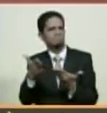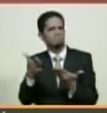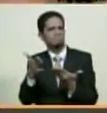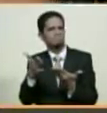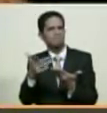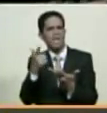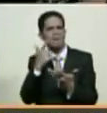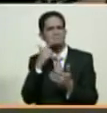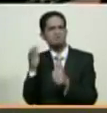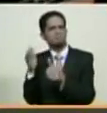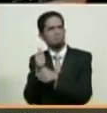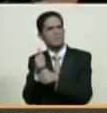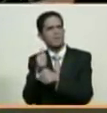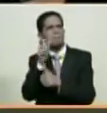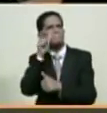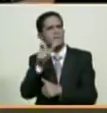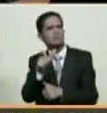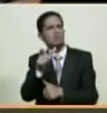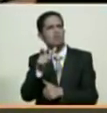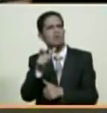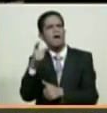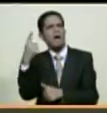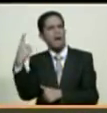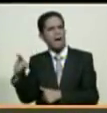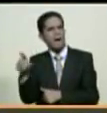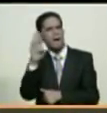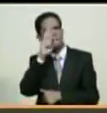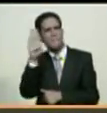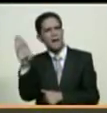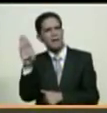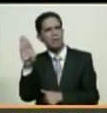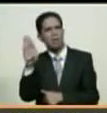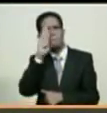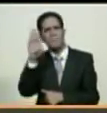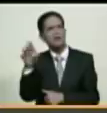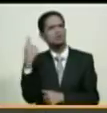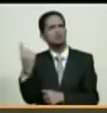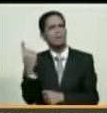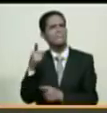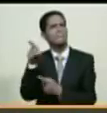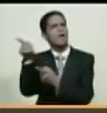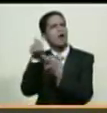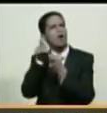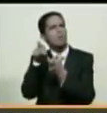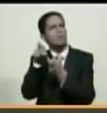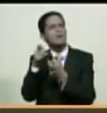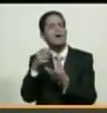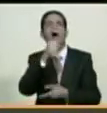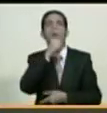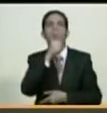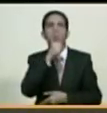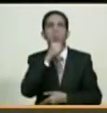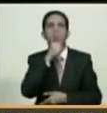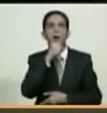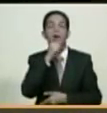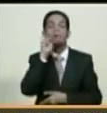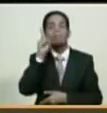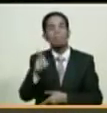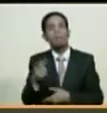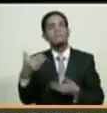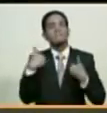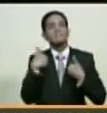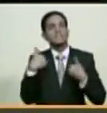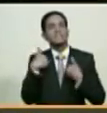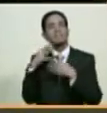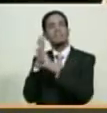las pensionadas y pensionados del Seguro Social eran solamente cuentas de cobro. Y nuestros abuelos y nuestras abuelas tenían que ir a la